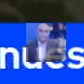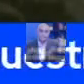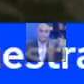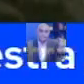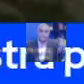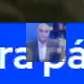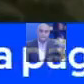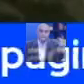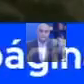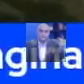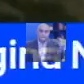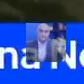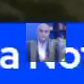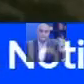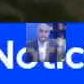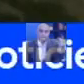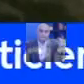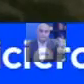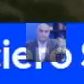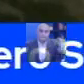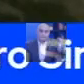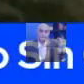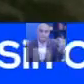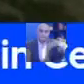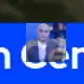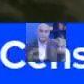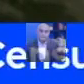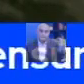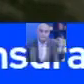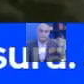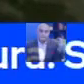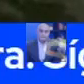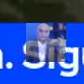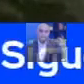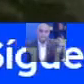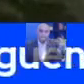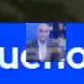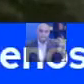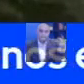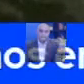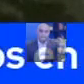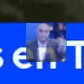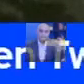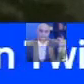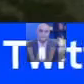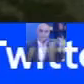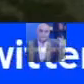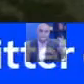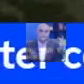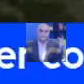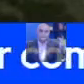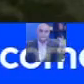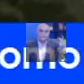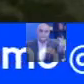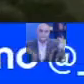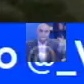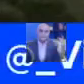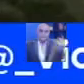permites, déjame proyectarlo y escucho tu reflexión. Es Venga. lo que dijo el presidente Andrés Manuel López